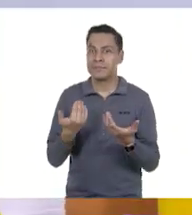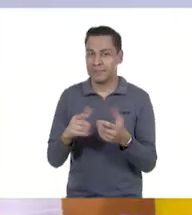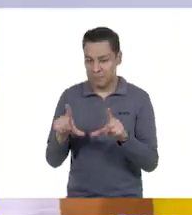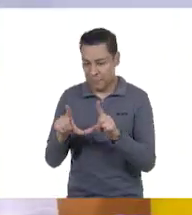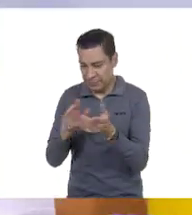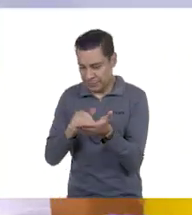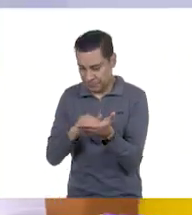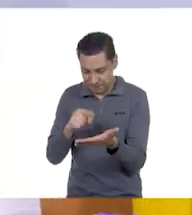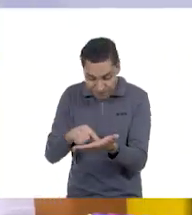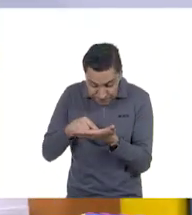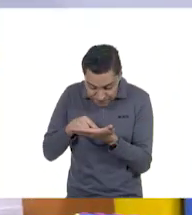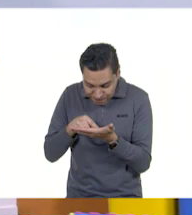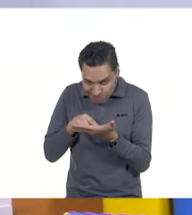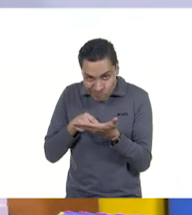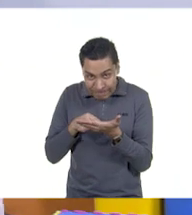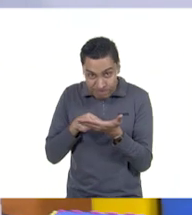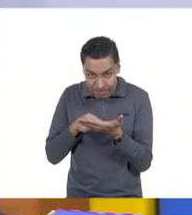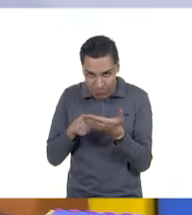vean.